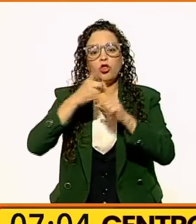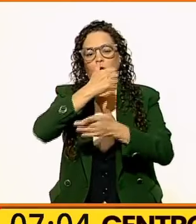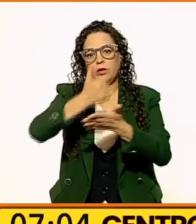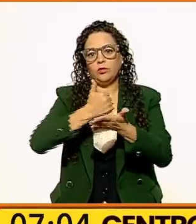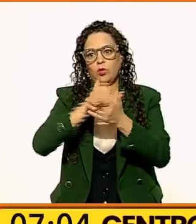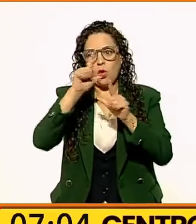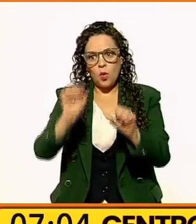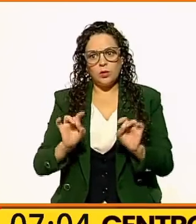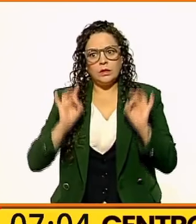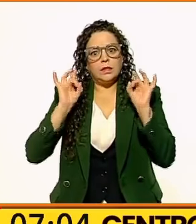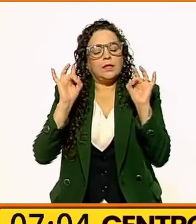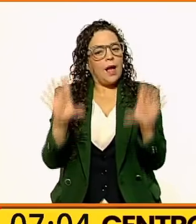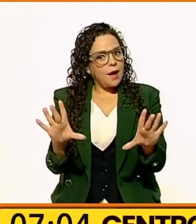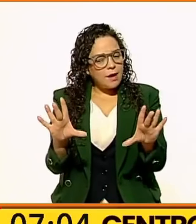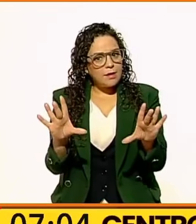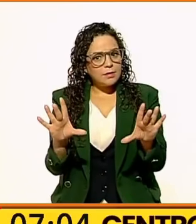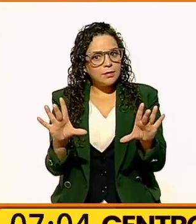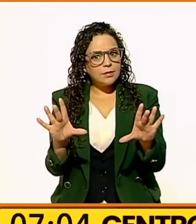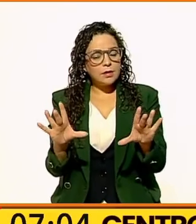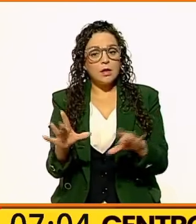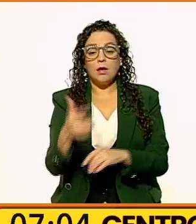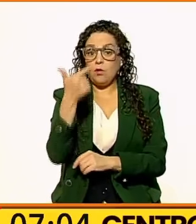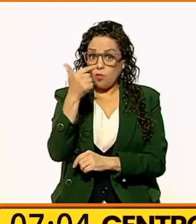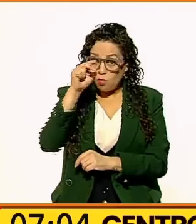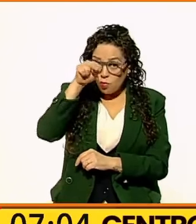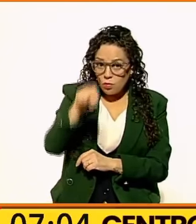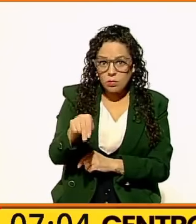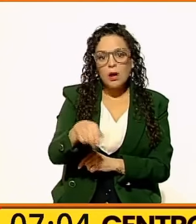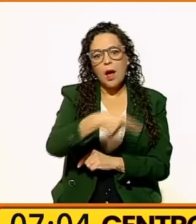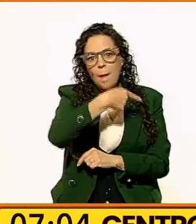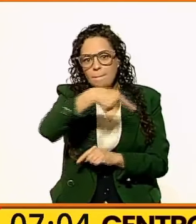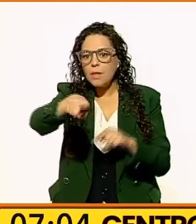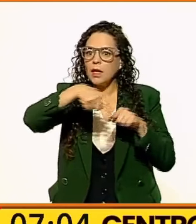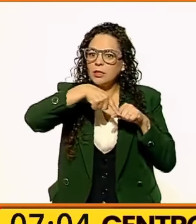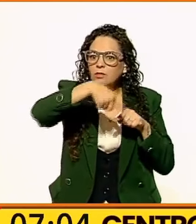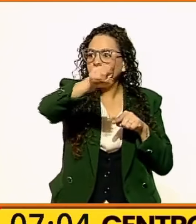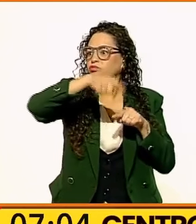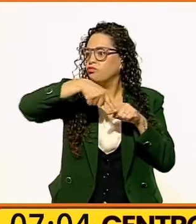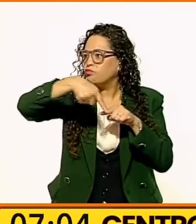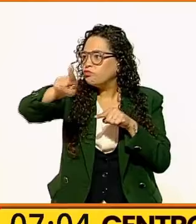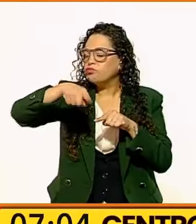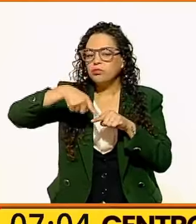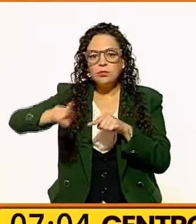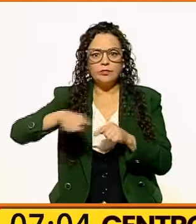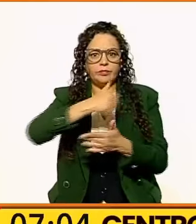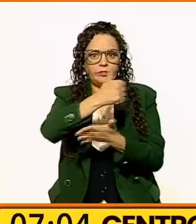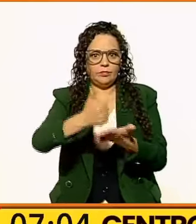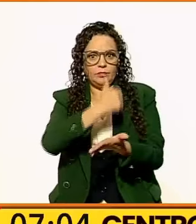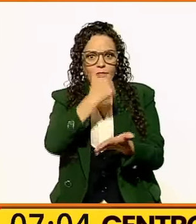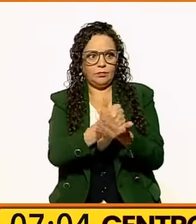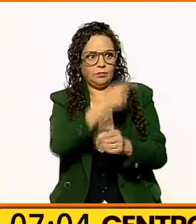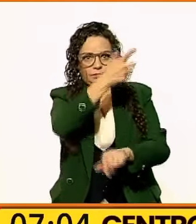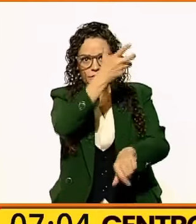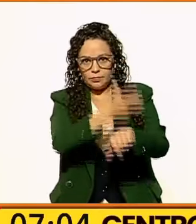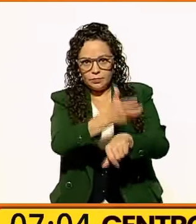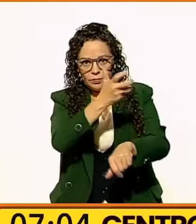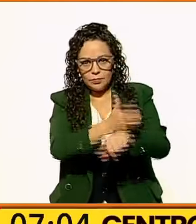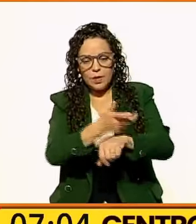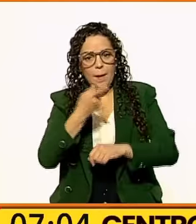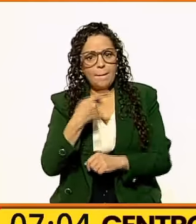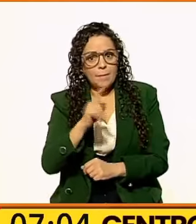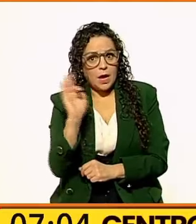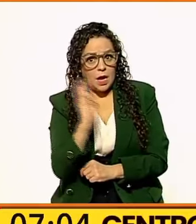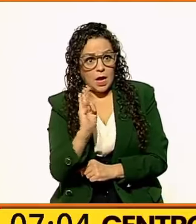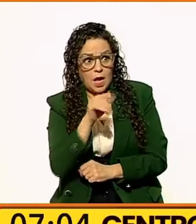envió realmente a la Guardia Nacional, alguna ciudad ha enviado a algunas ciudades de los Estados Unidos. Pero si invoca